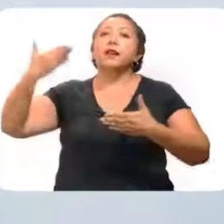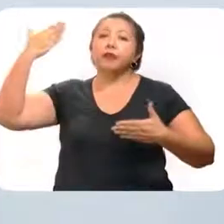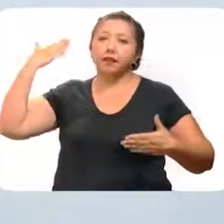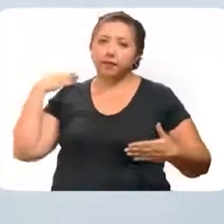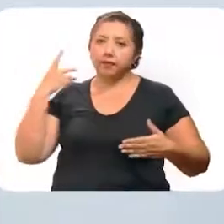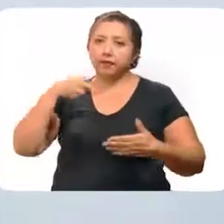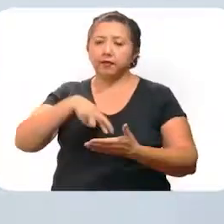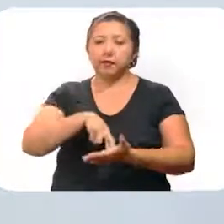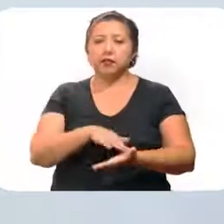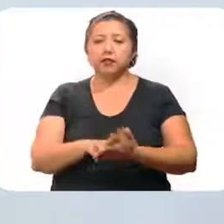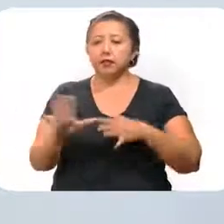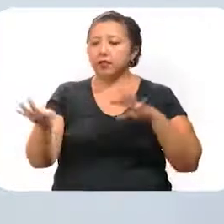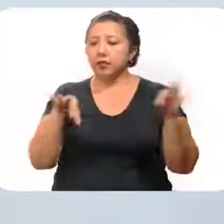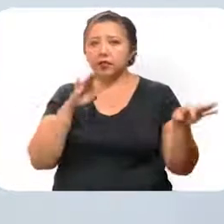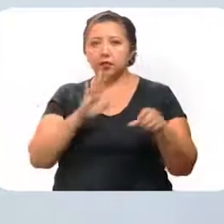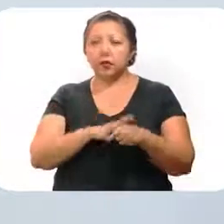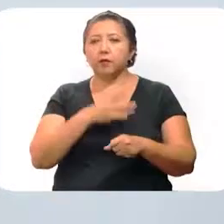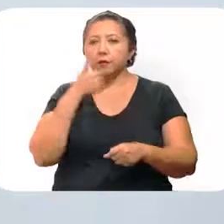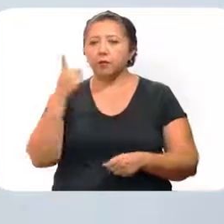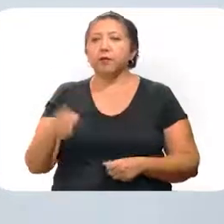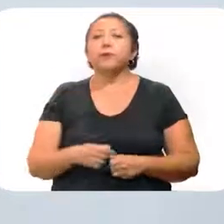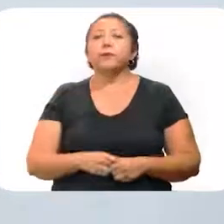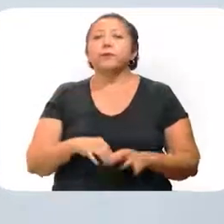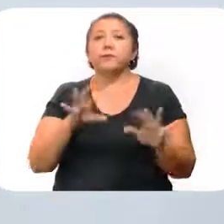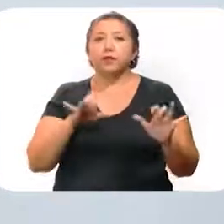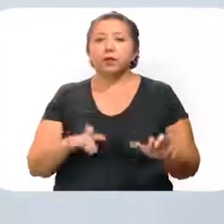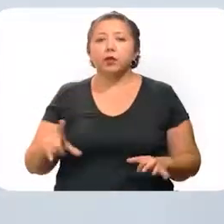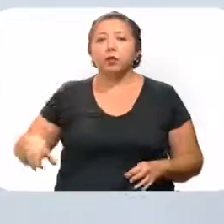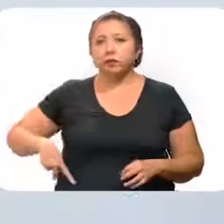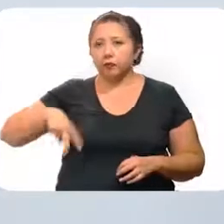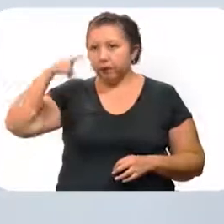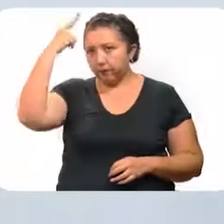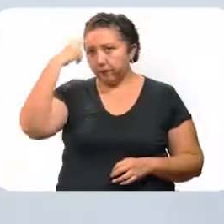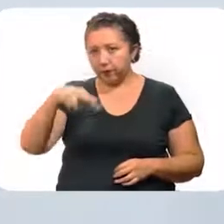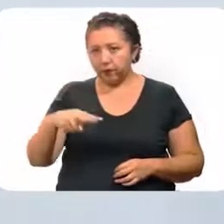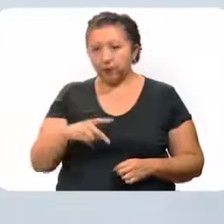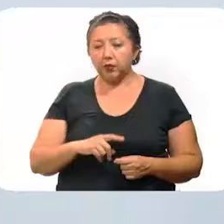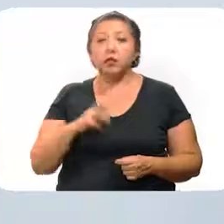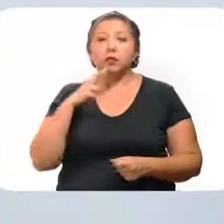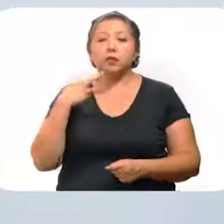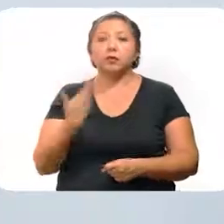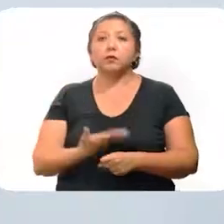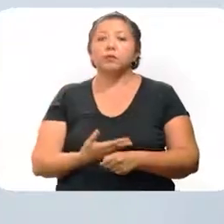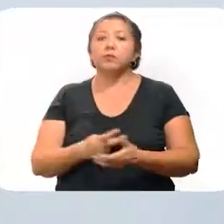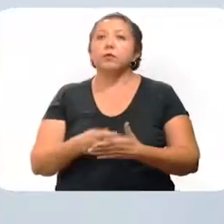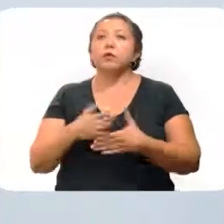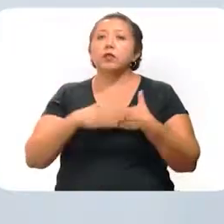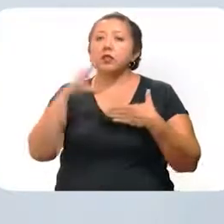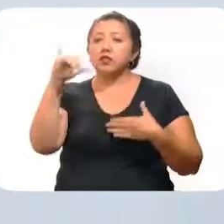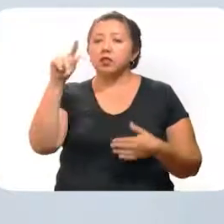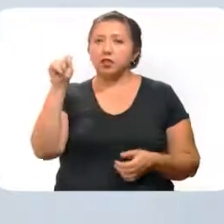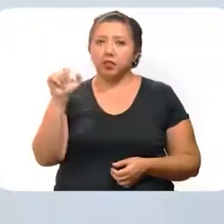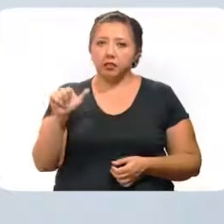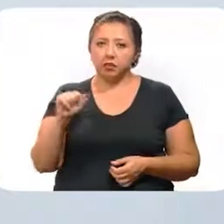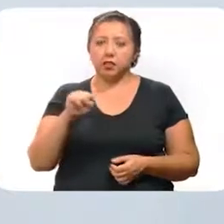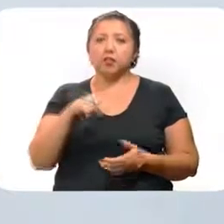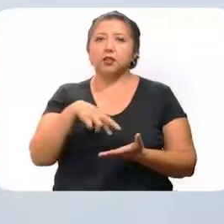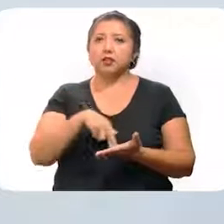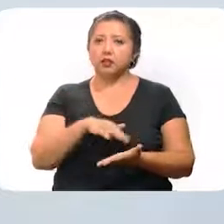previamente registrada y seleccionada por medio de las plataformas del gobierno federal, quien está a cargo del proceso de citas y